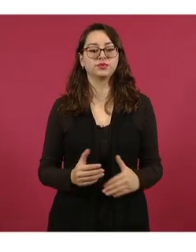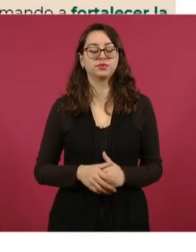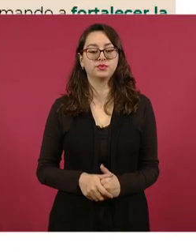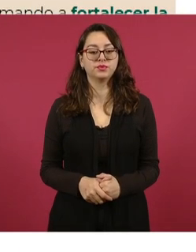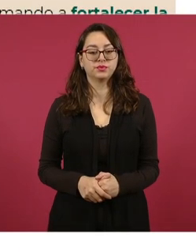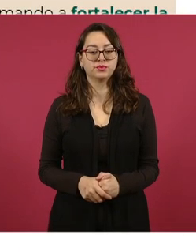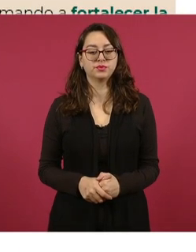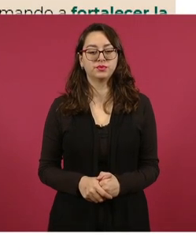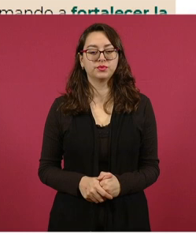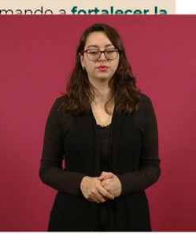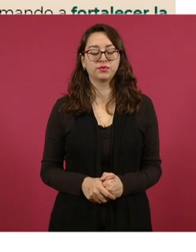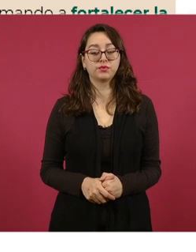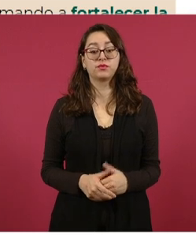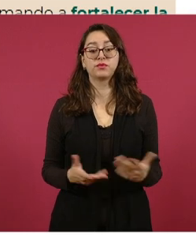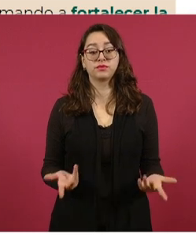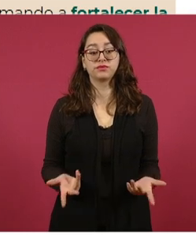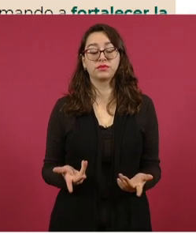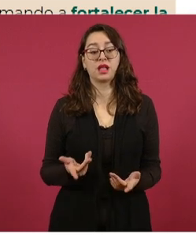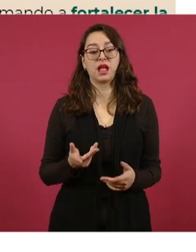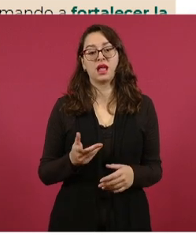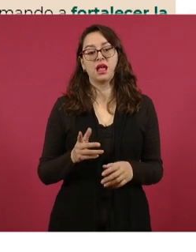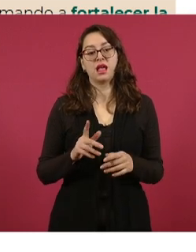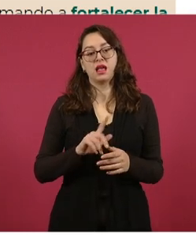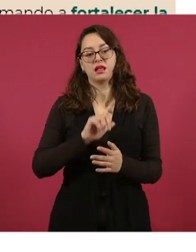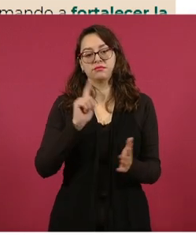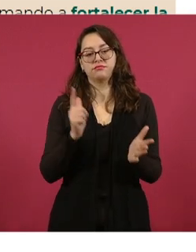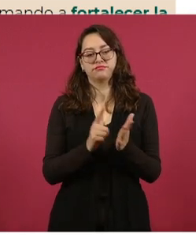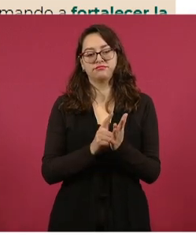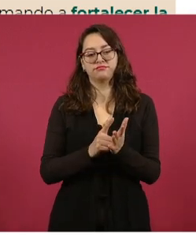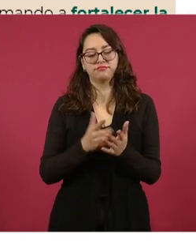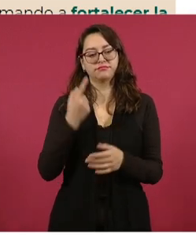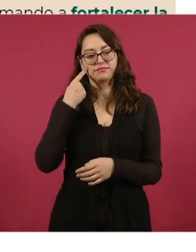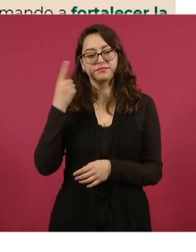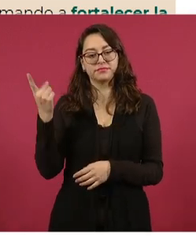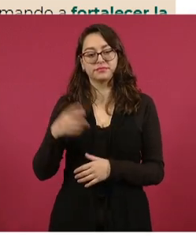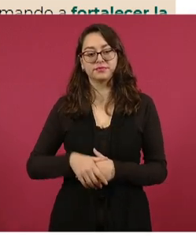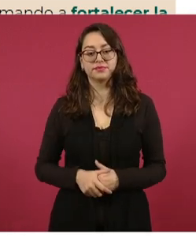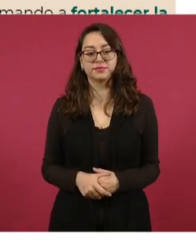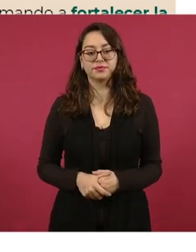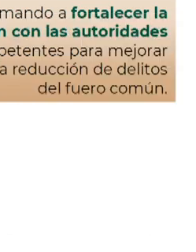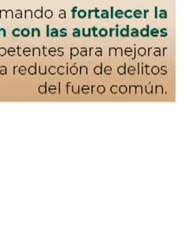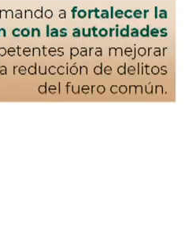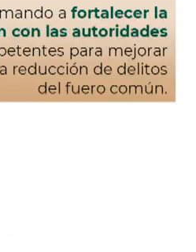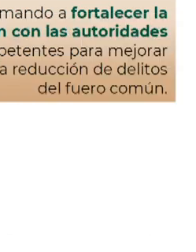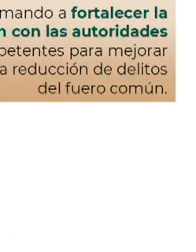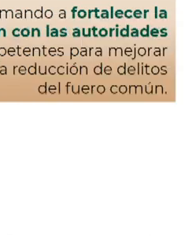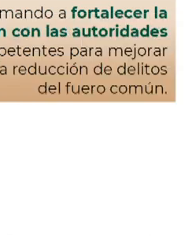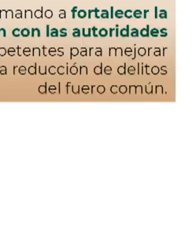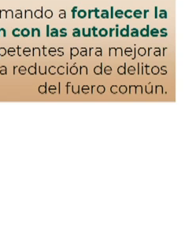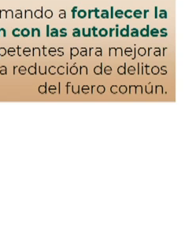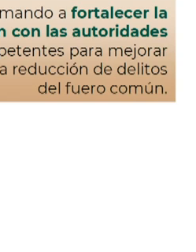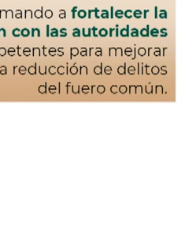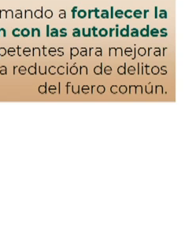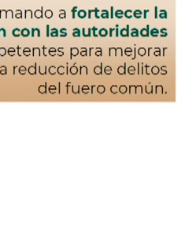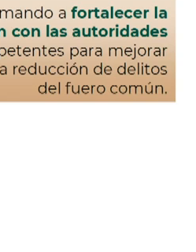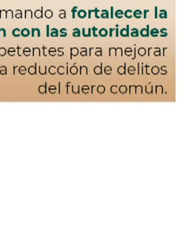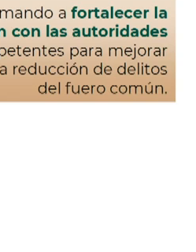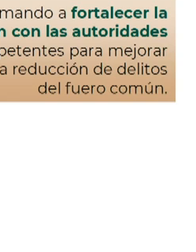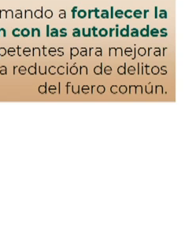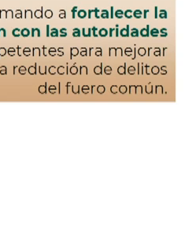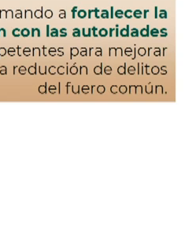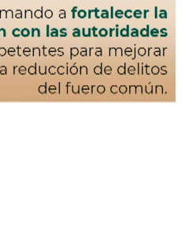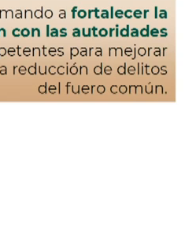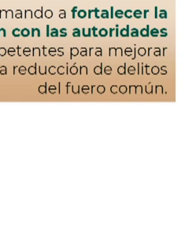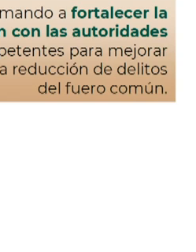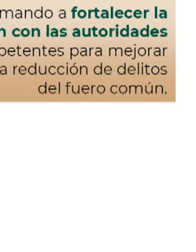En el caso de los delitos del fuero común, en la mayoría vamos a la baja y seguimos llamando a